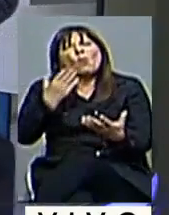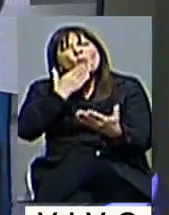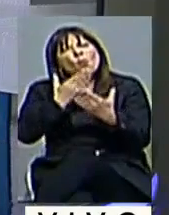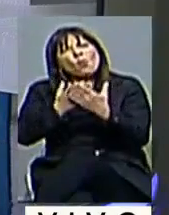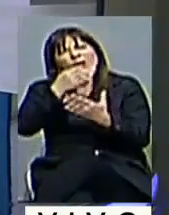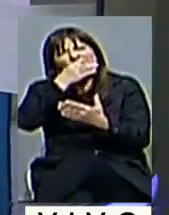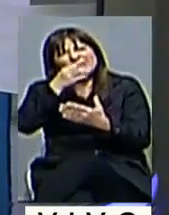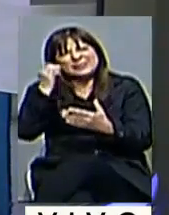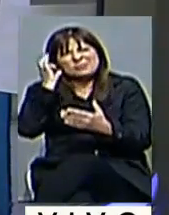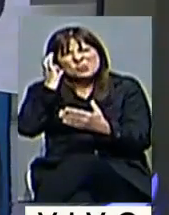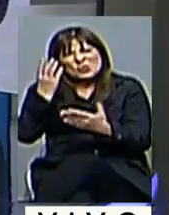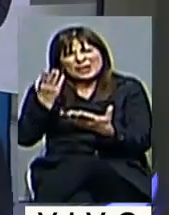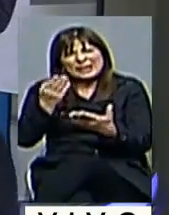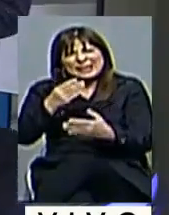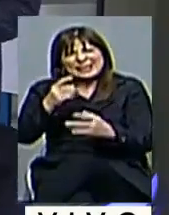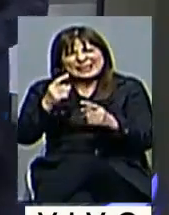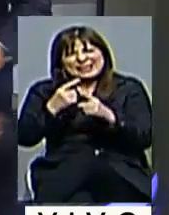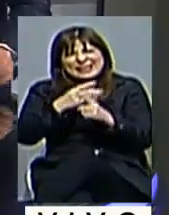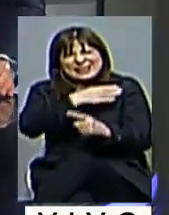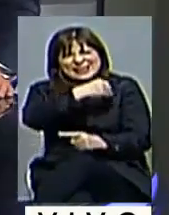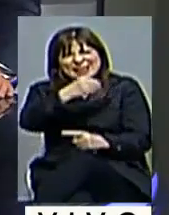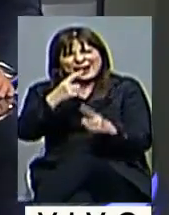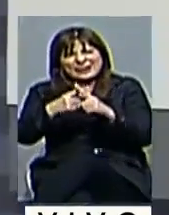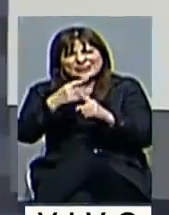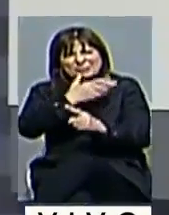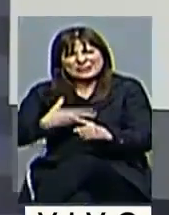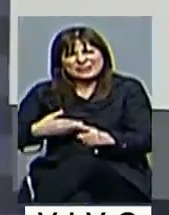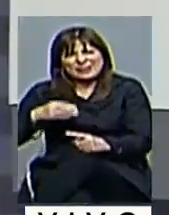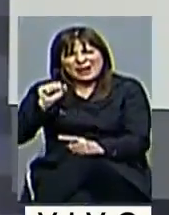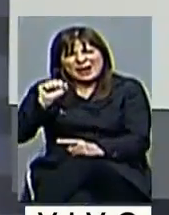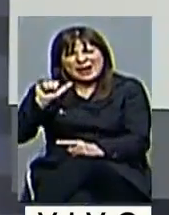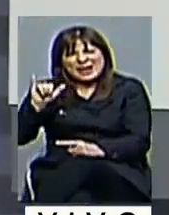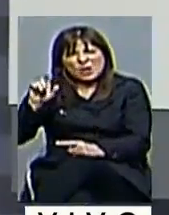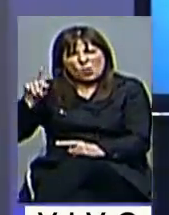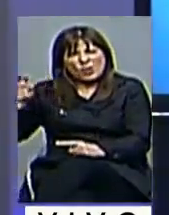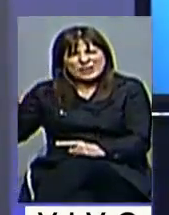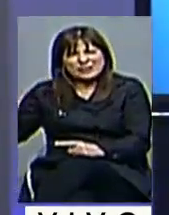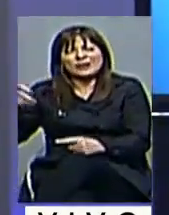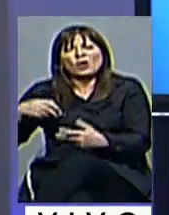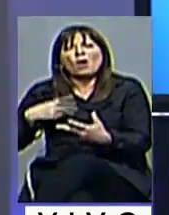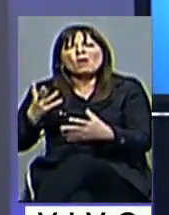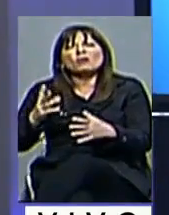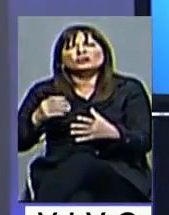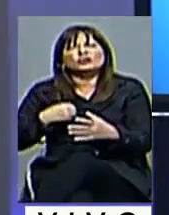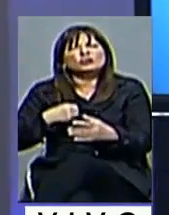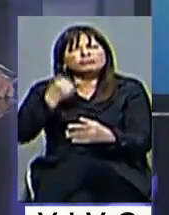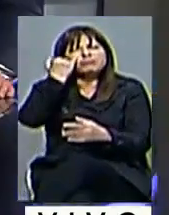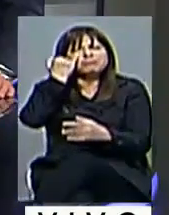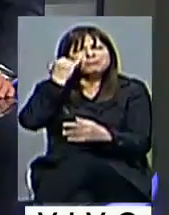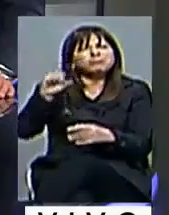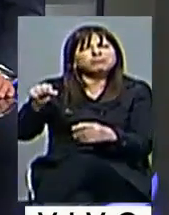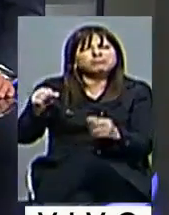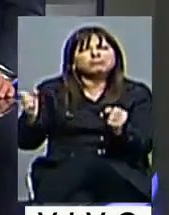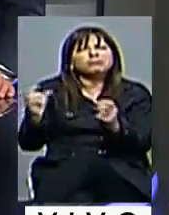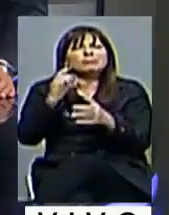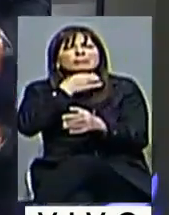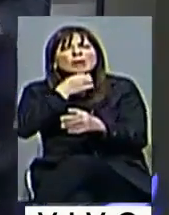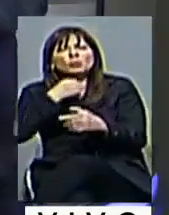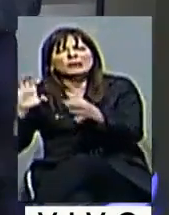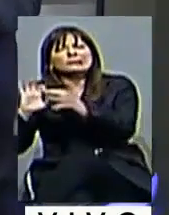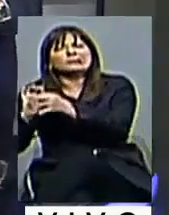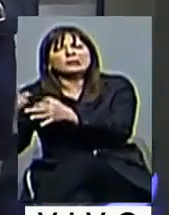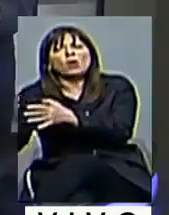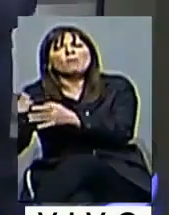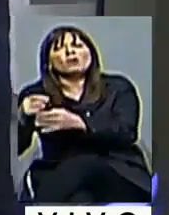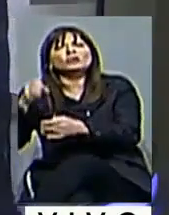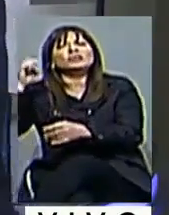Vamos, que con el de Fuerza Mayoría, Nueva Mayoría, Renueva Mayoría, ¿cómo se irá a llamar desde ahora en adelante? Porque para